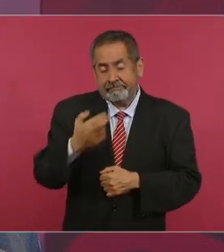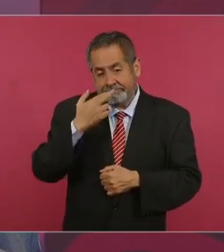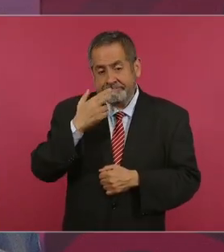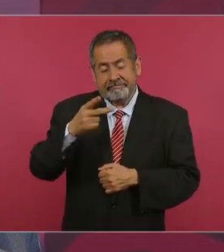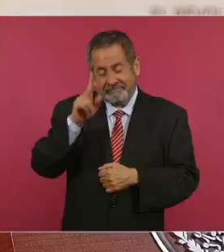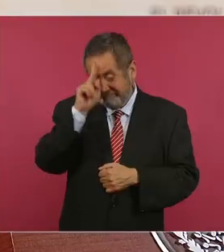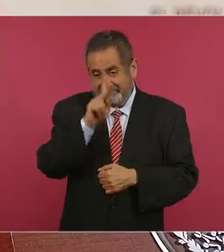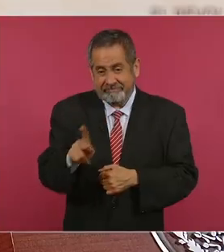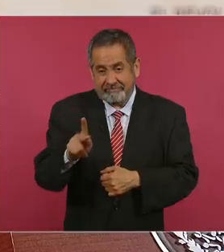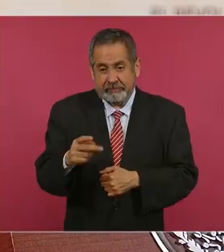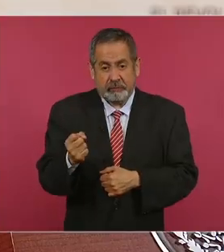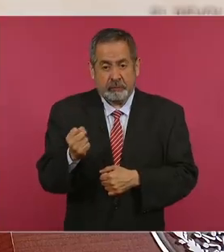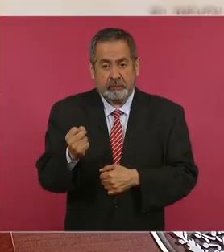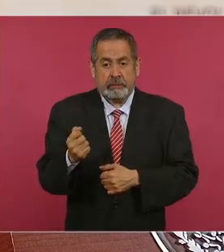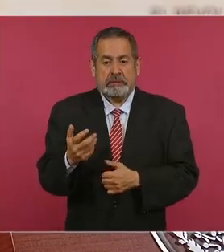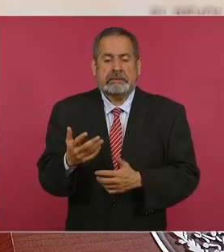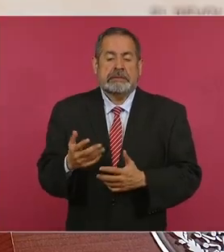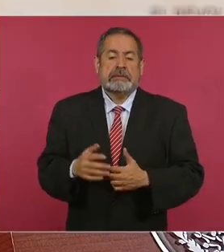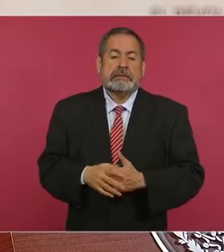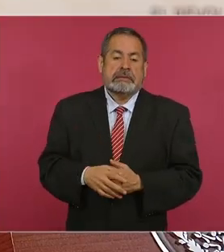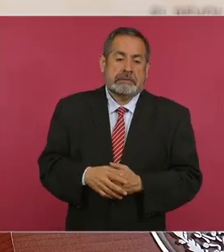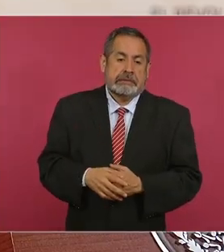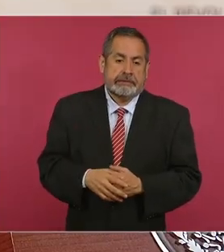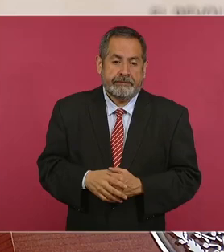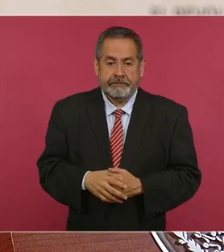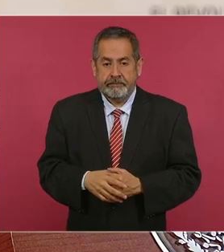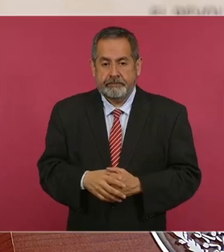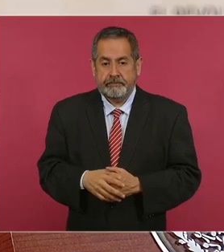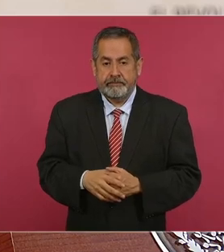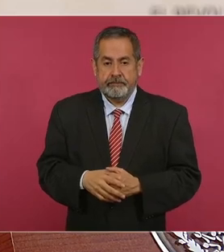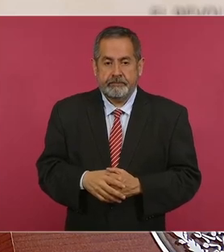y puse